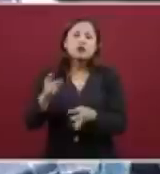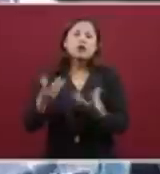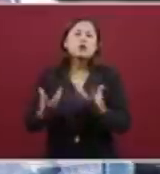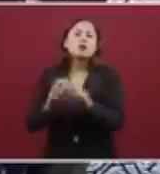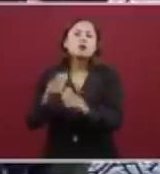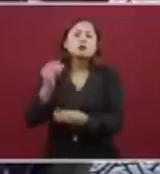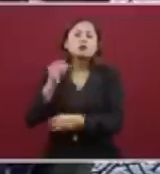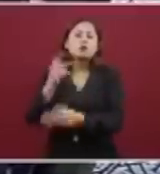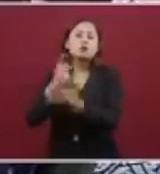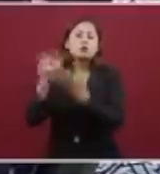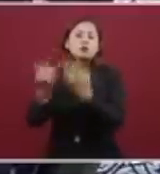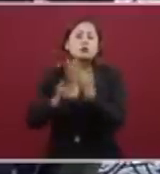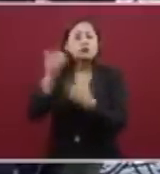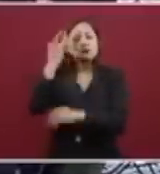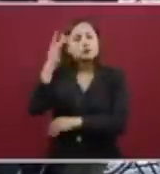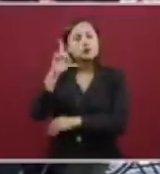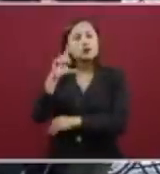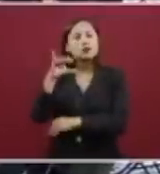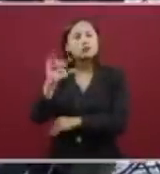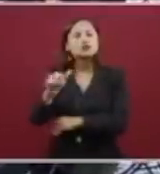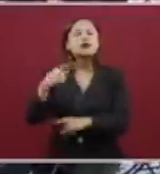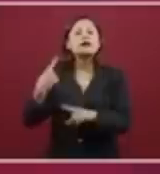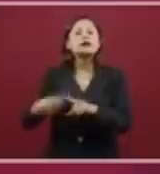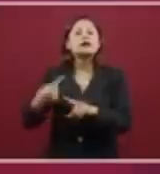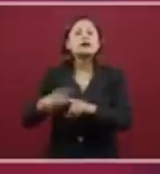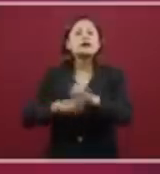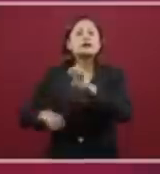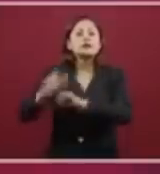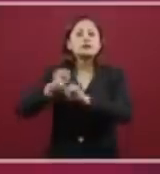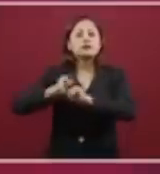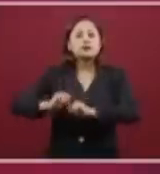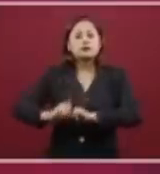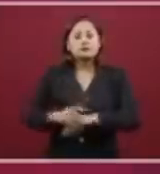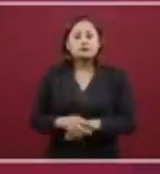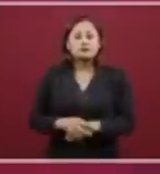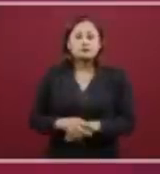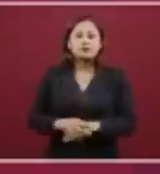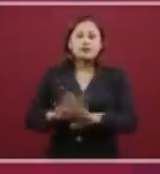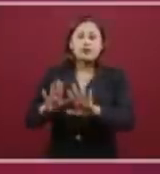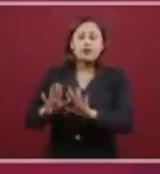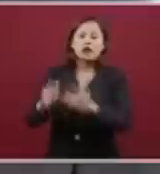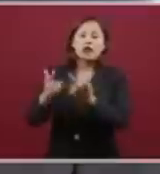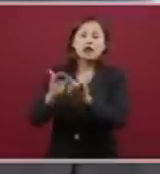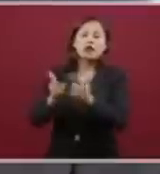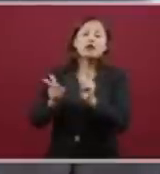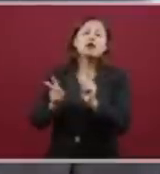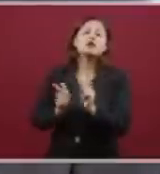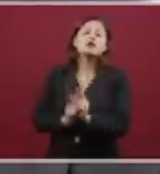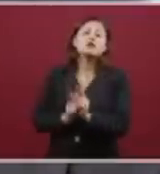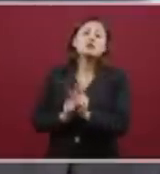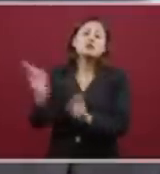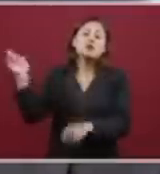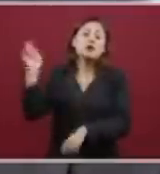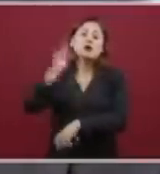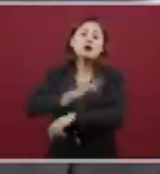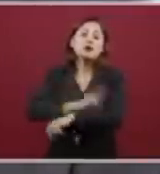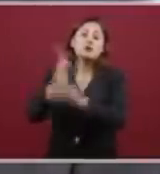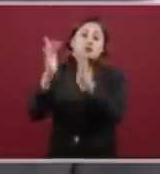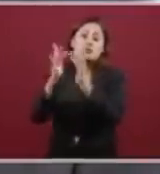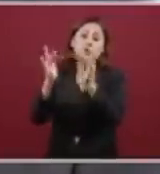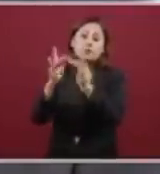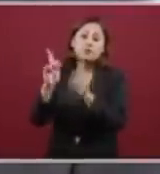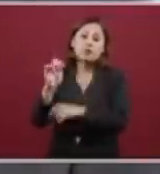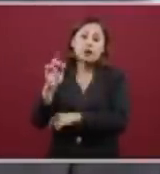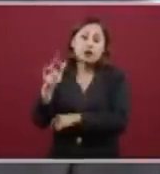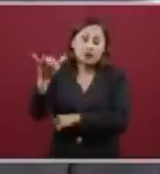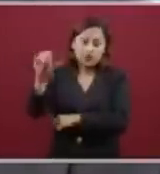lucia está acompañando el proyecto aeropuertos de parís que es una empresa de ingeniería